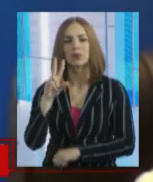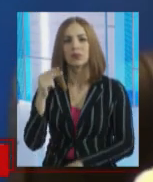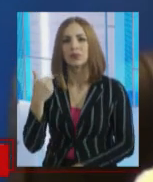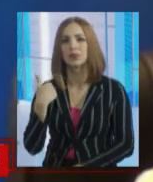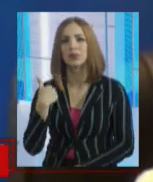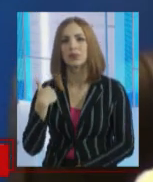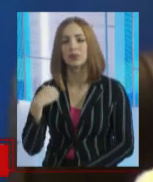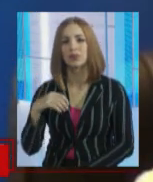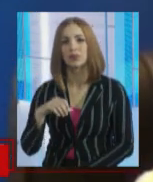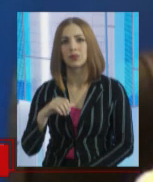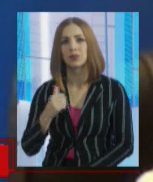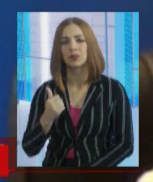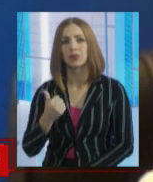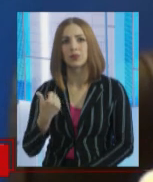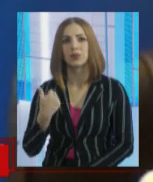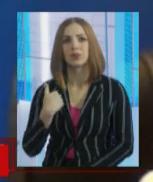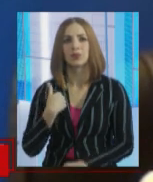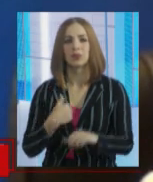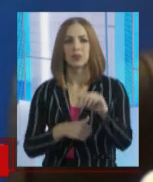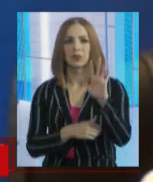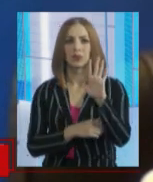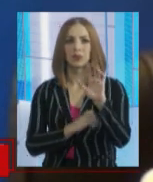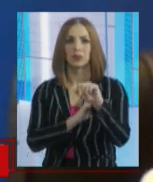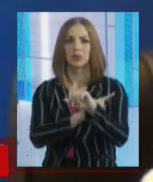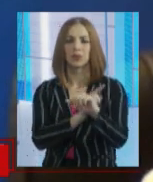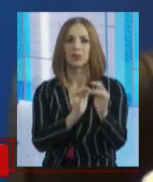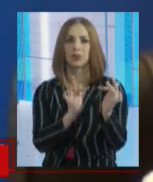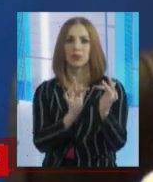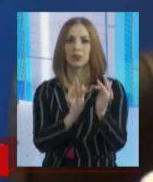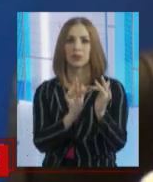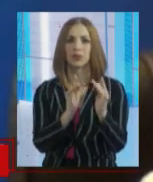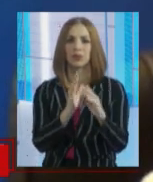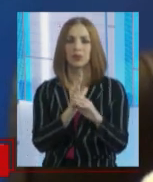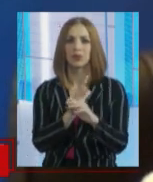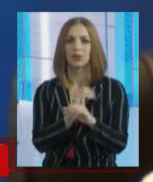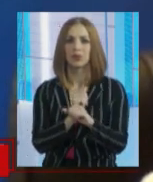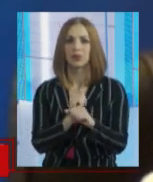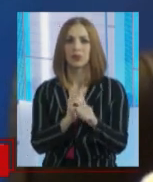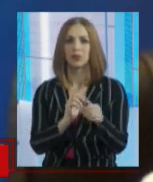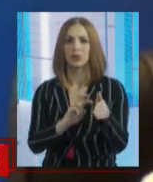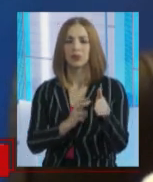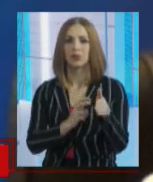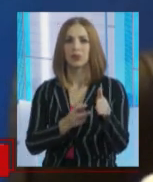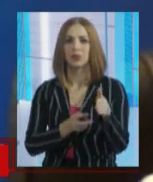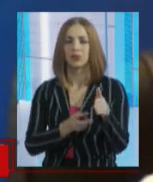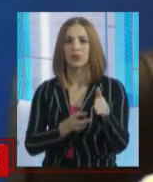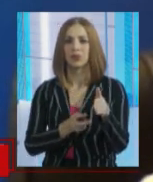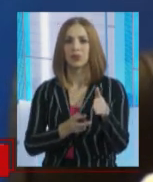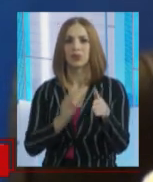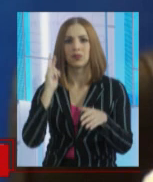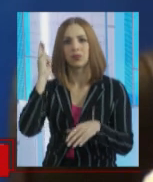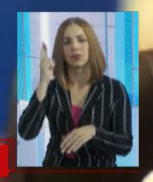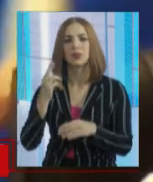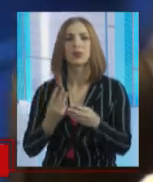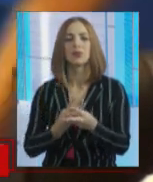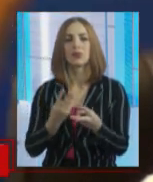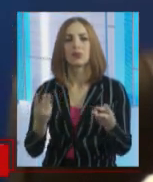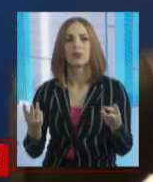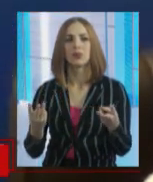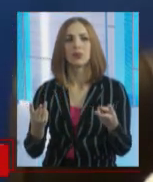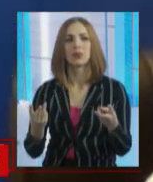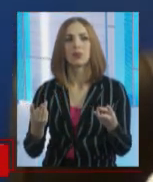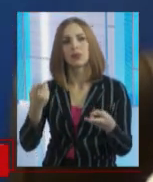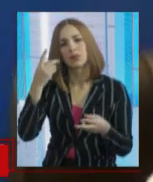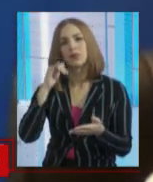otros, establecer 5 minutos de conexión, haciendo los ajustes razonables a esas asignaturas que están dando, porque en